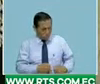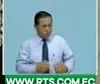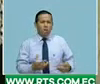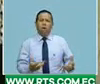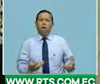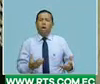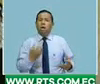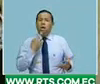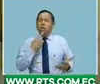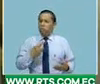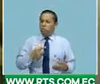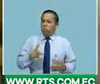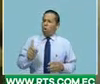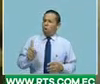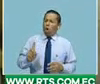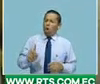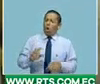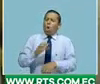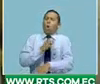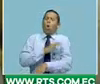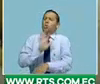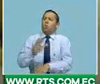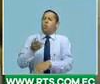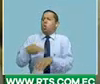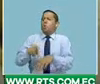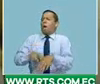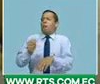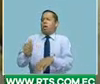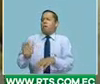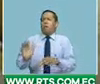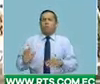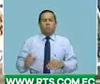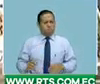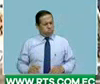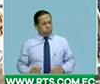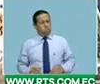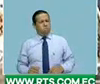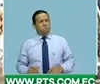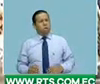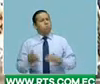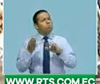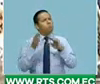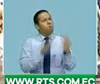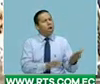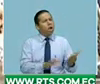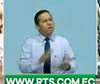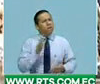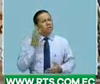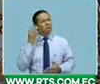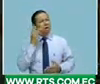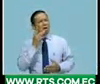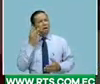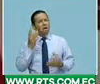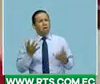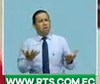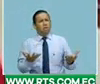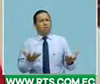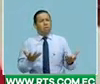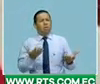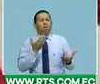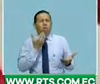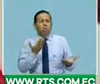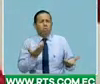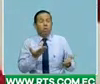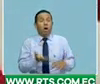son lunares. Murió en extrañas circunstancias. Fundamentan sus sospechas en el supuesto tratamiento que